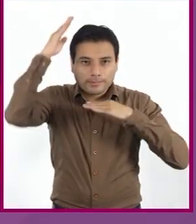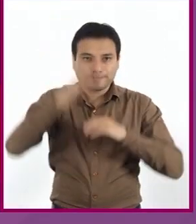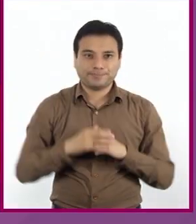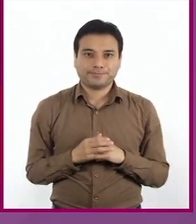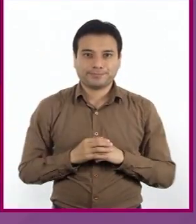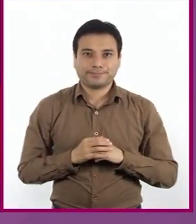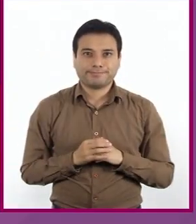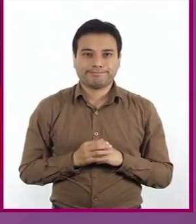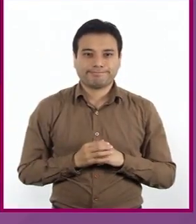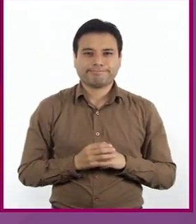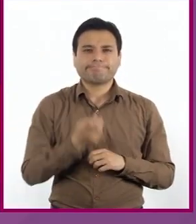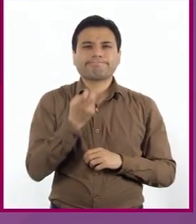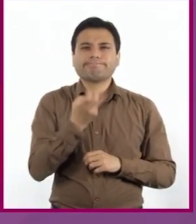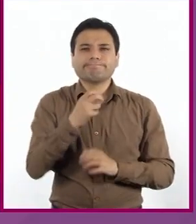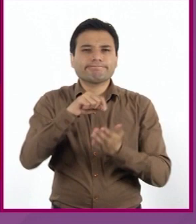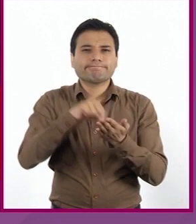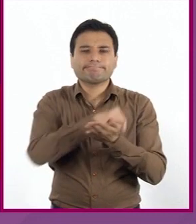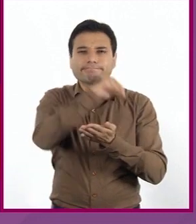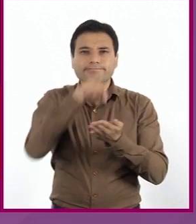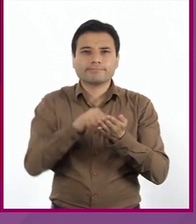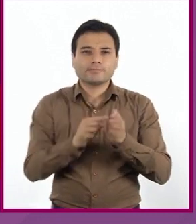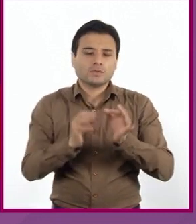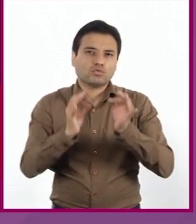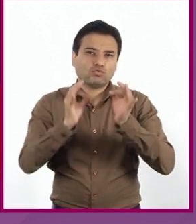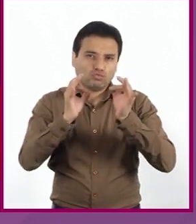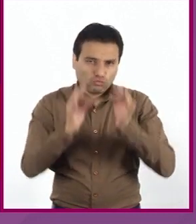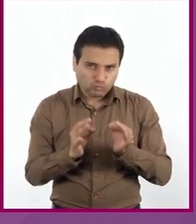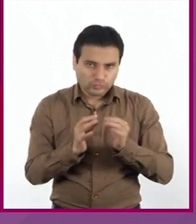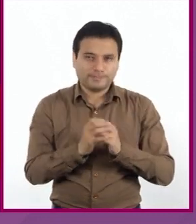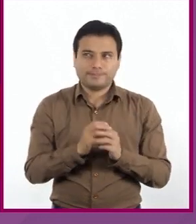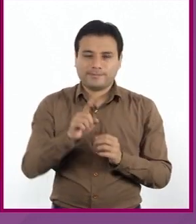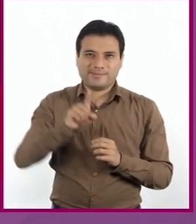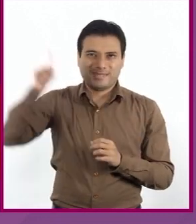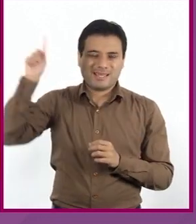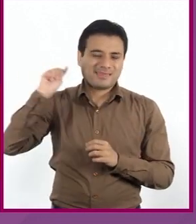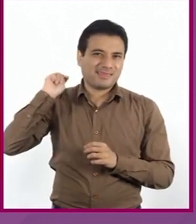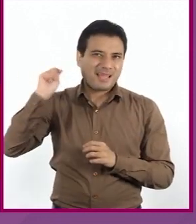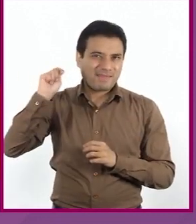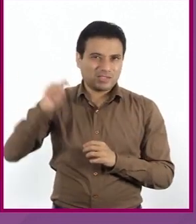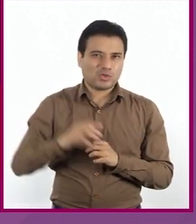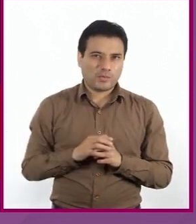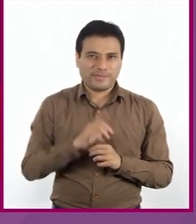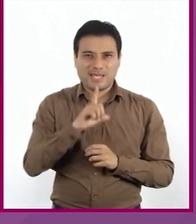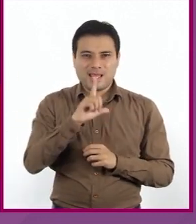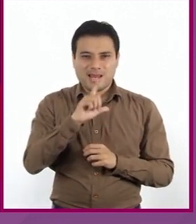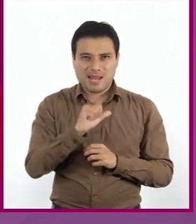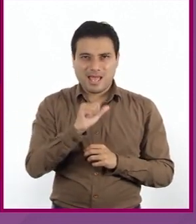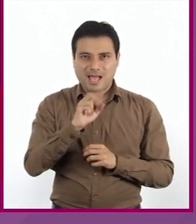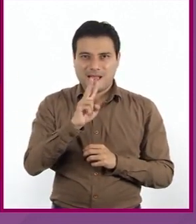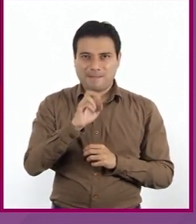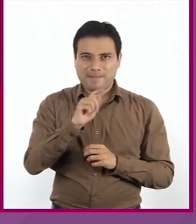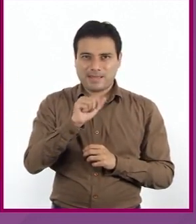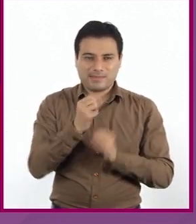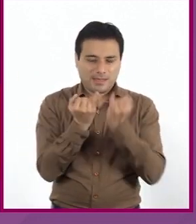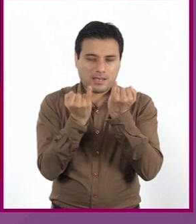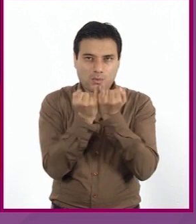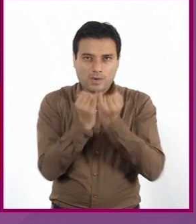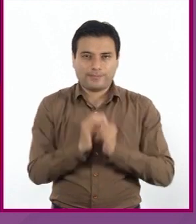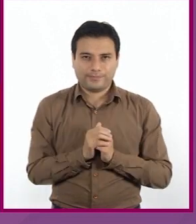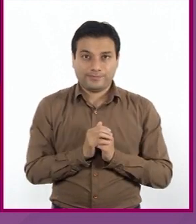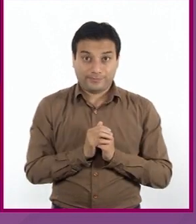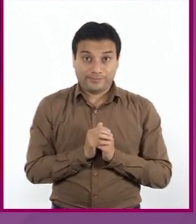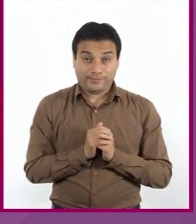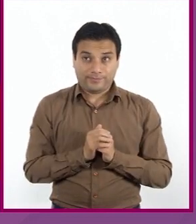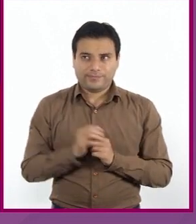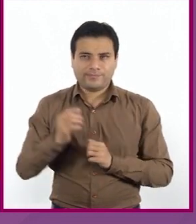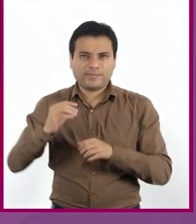Chalcatzingo se desarrolló a la par de la Venta, Tabasco, y se argumenta que la influencia olmeca en su estilo